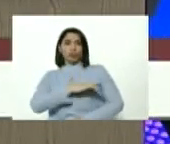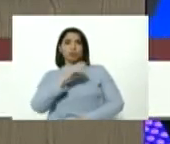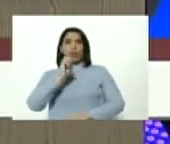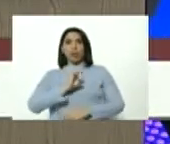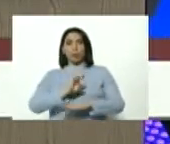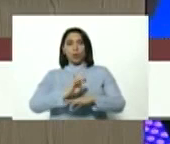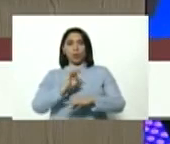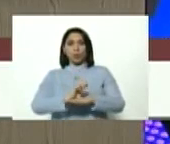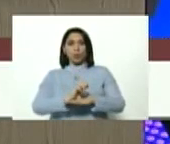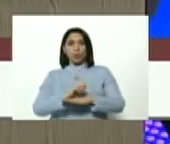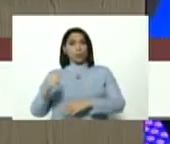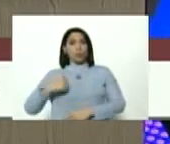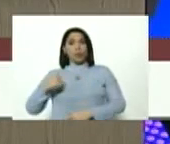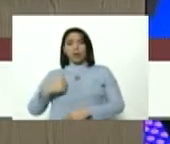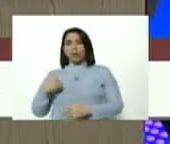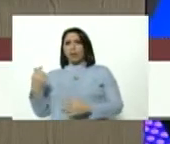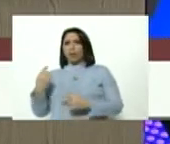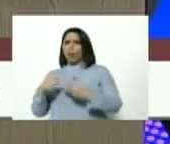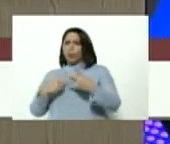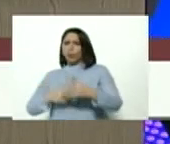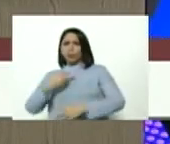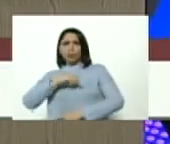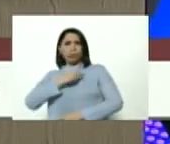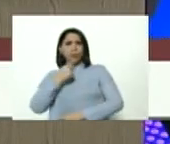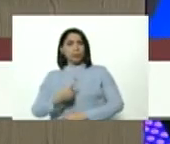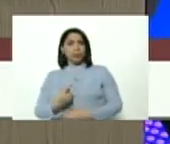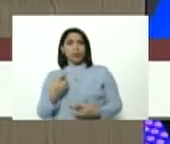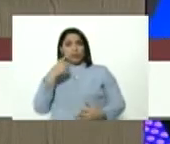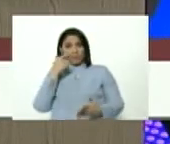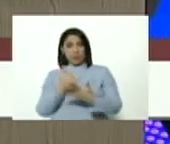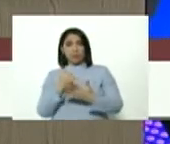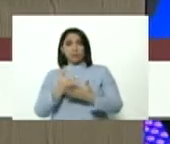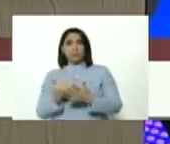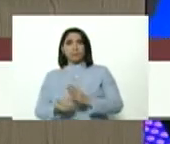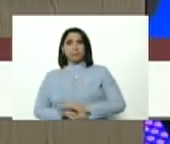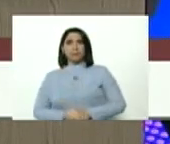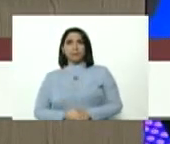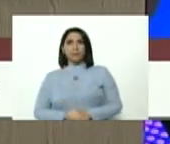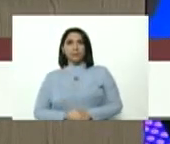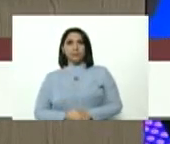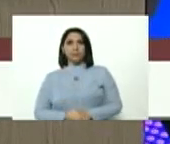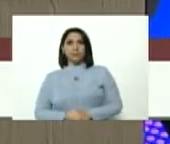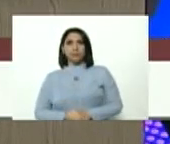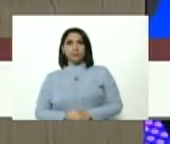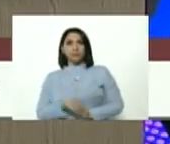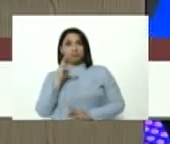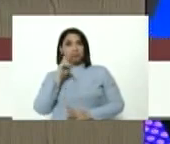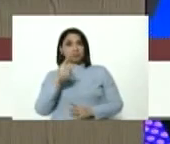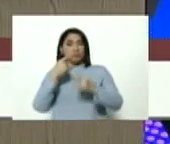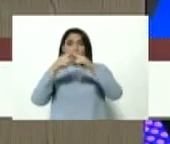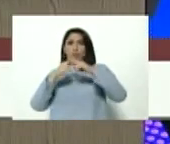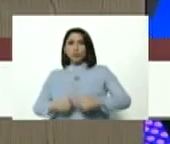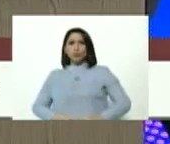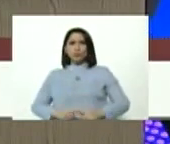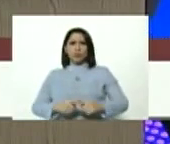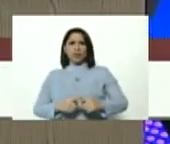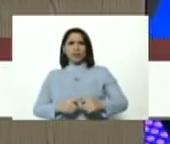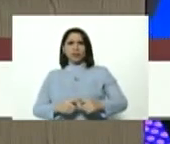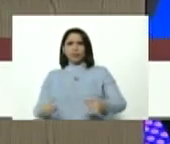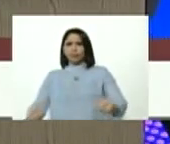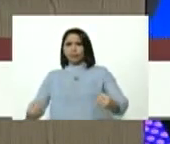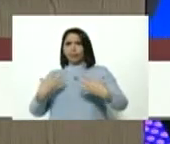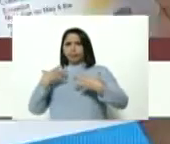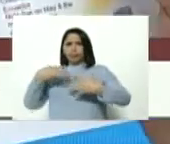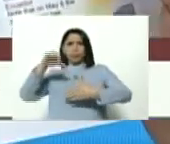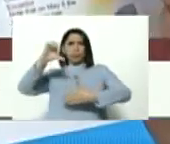Ecuador. No es cualquier cosa lo que estamos diciendo. Fíjense que si vemos el total de casos de COVID-19 en